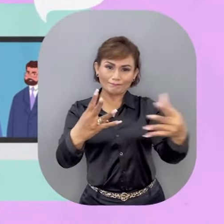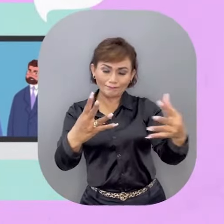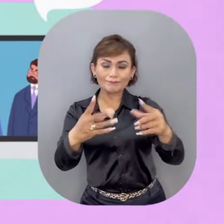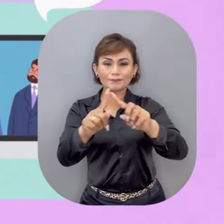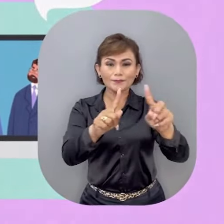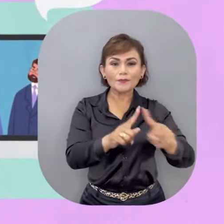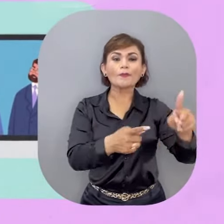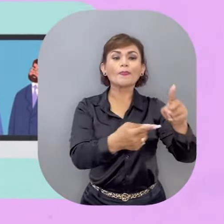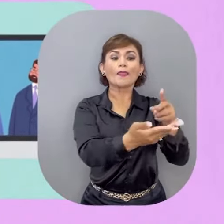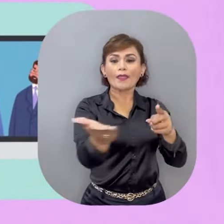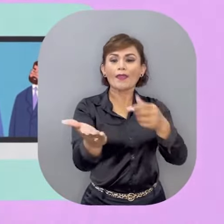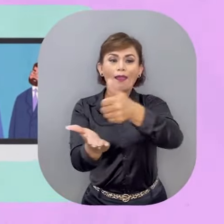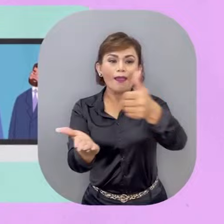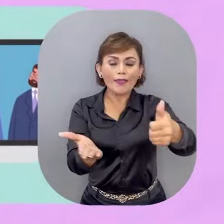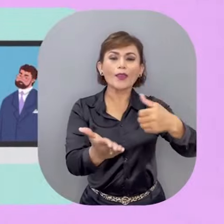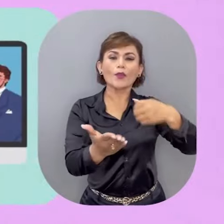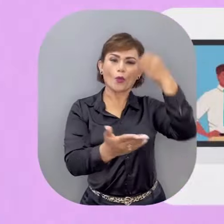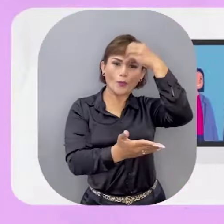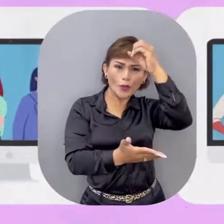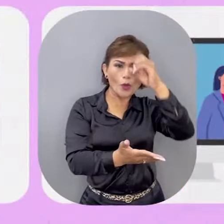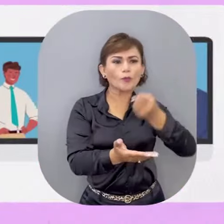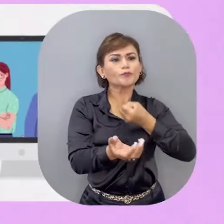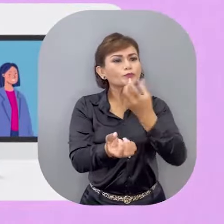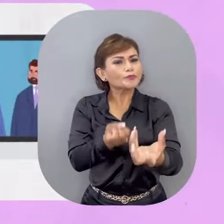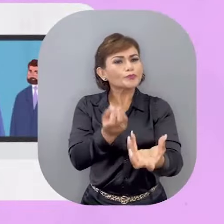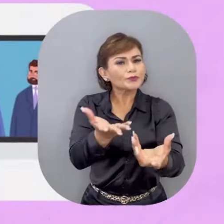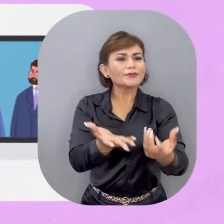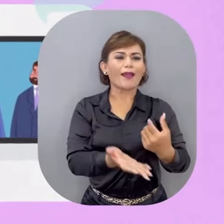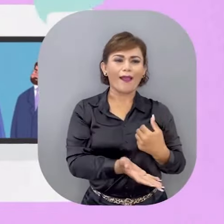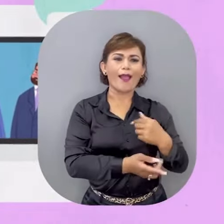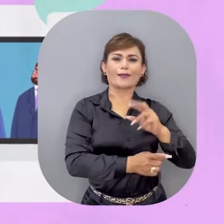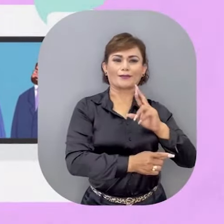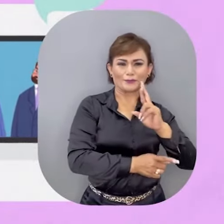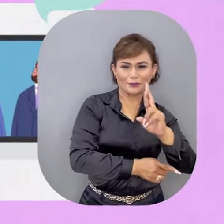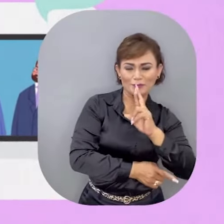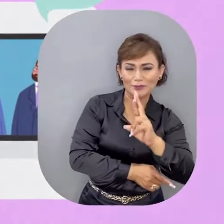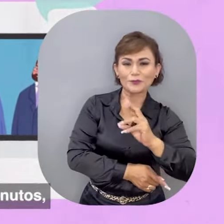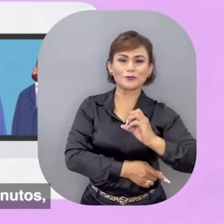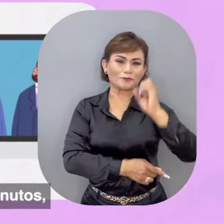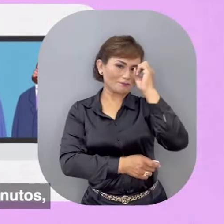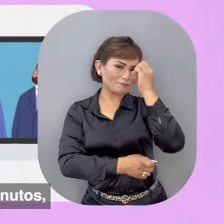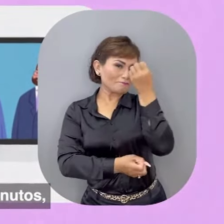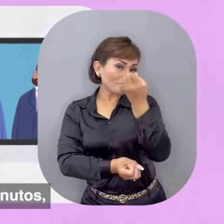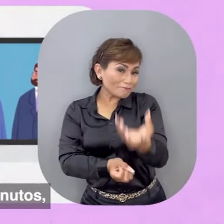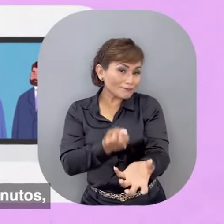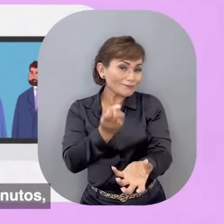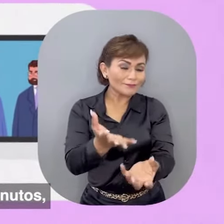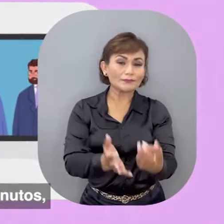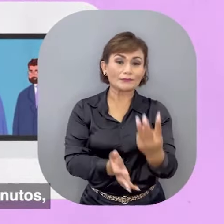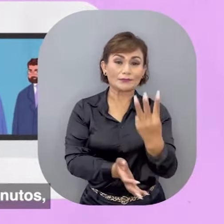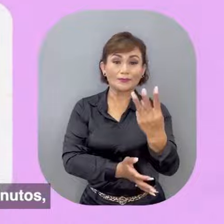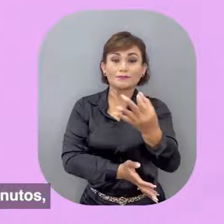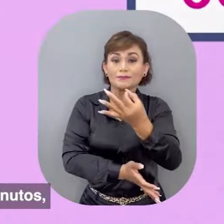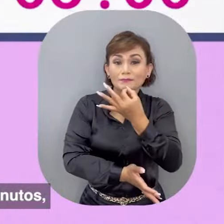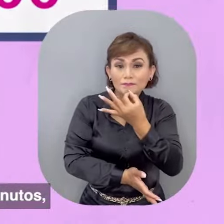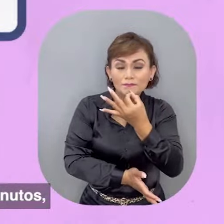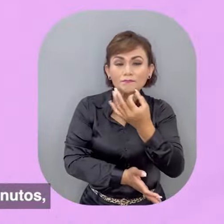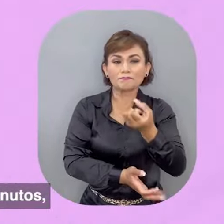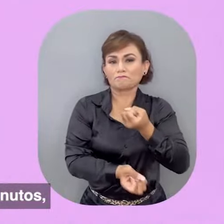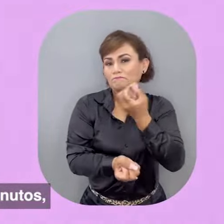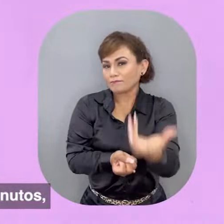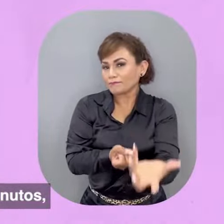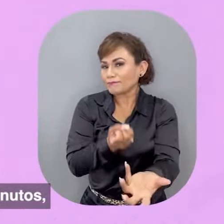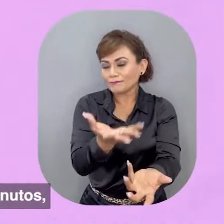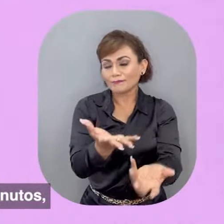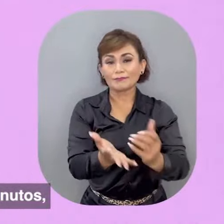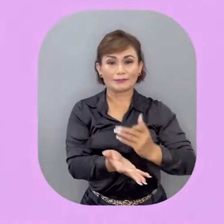un espacio para el intercambio de opiniones sobre las respuestas a las preguntas realizadas. Cada candidatura contará con una bolsa de tiempo